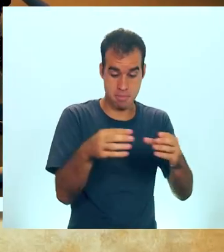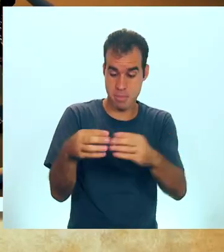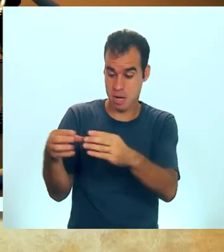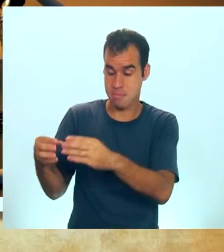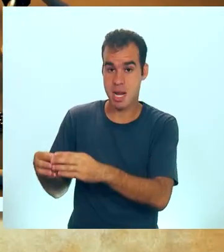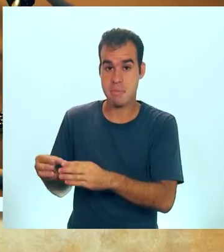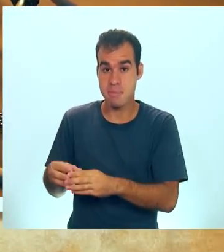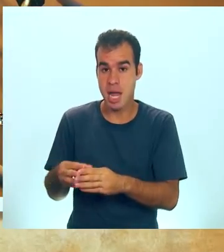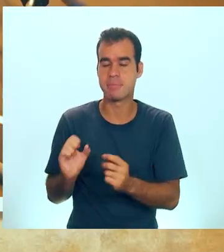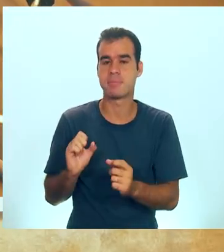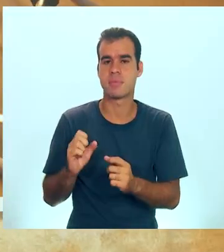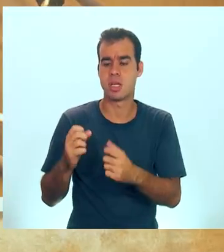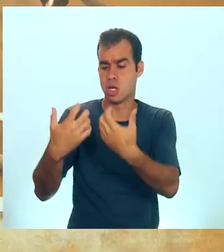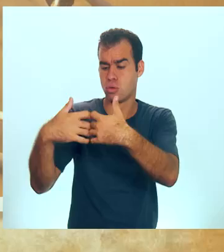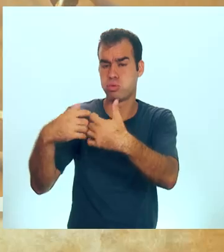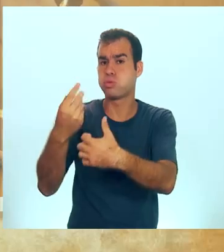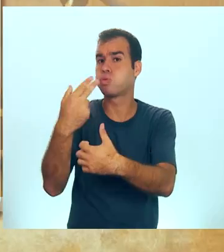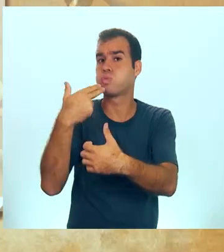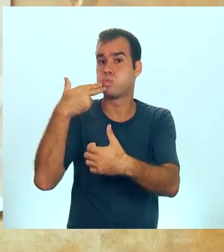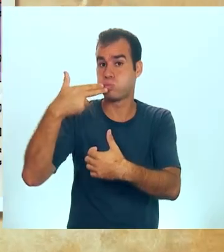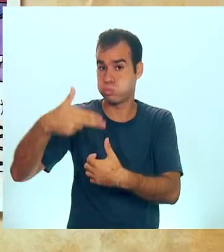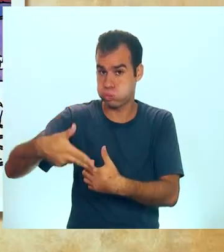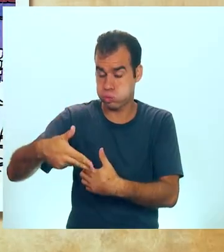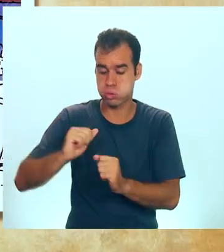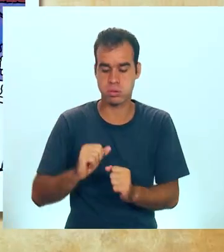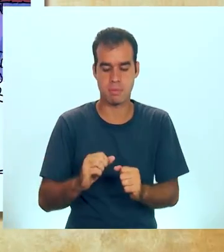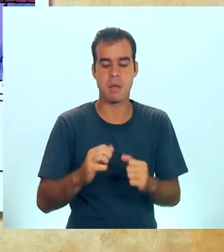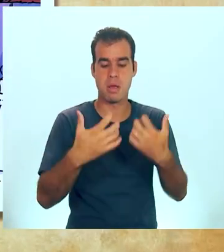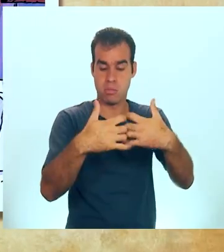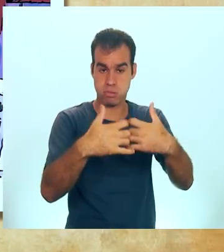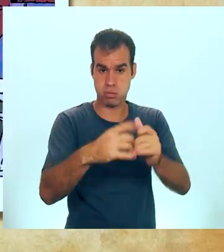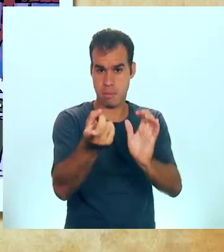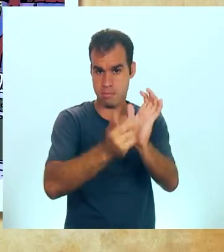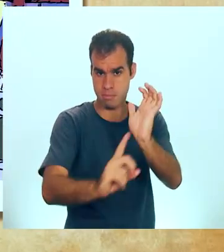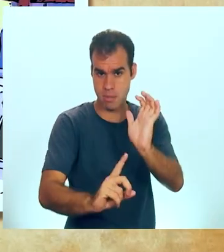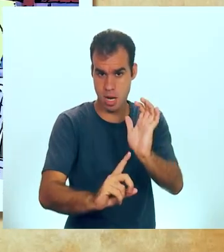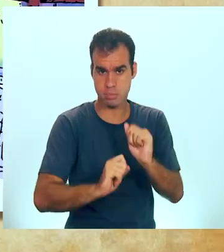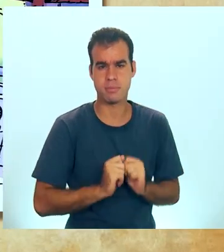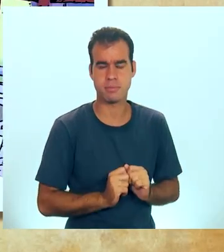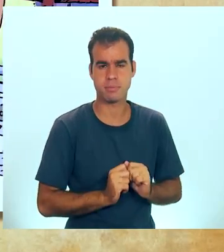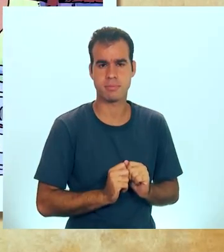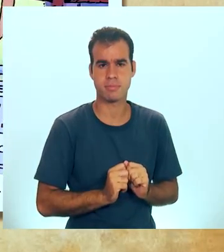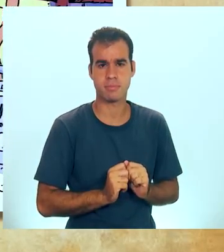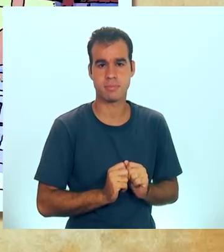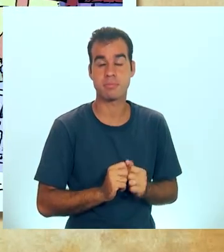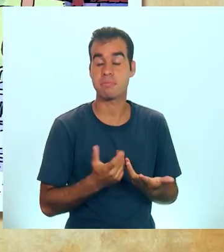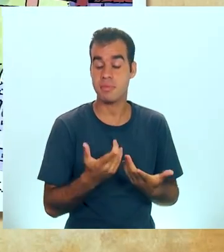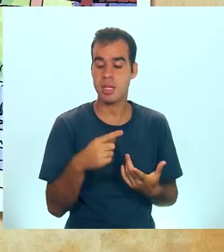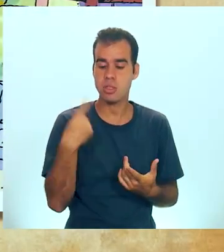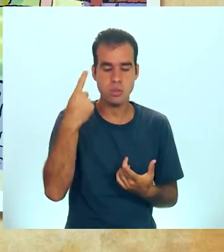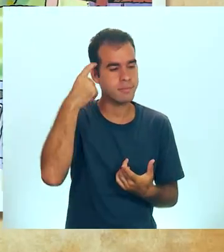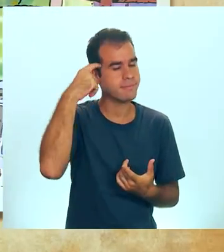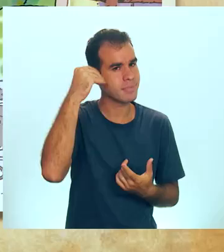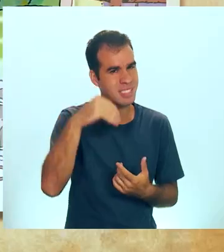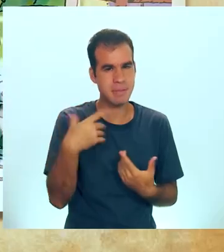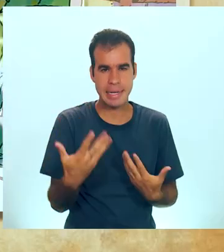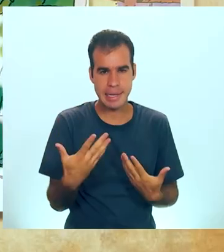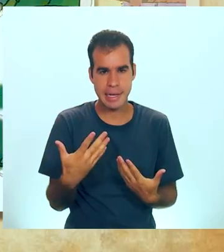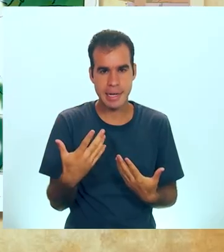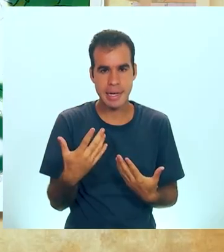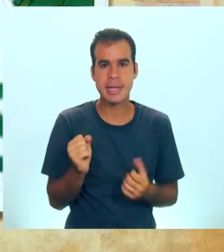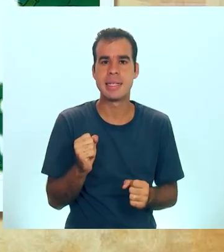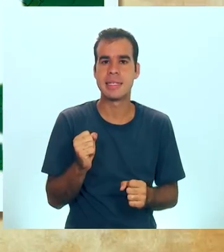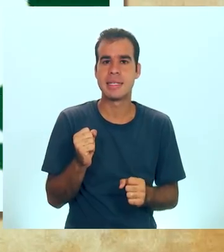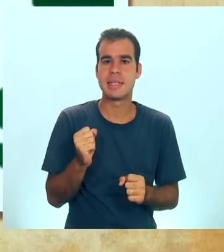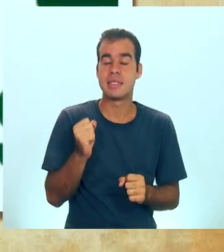Cienfuegos, Comercializadora de Combustible y Empresa Eléctrica, para concientizar y actuar de inmediato en el tema